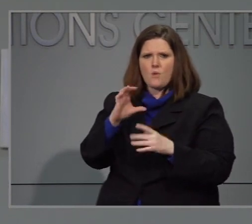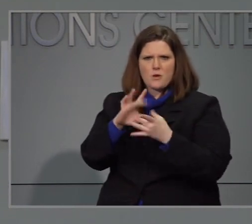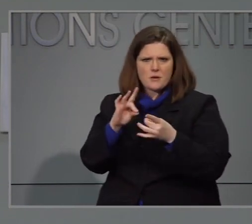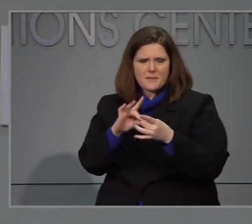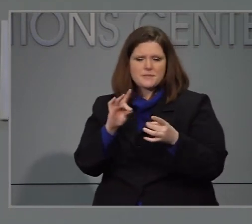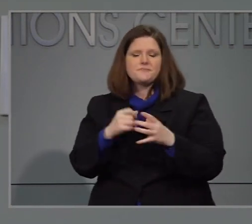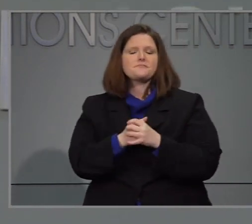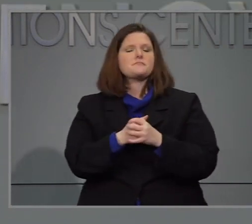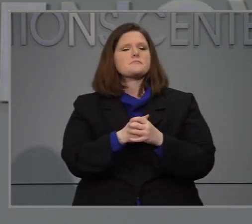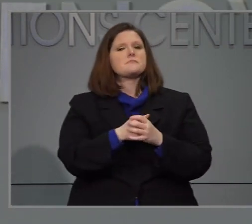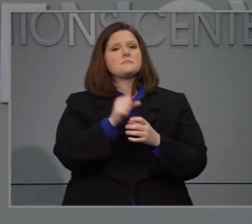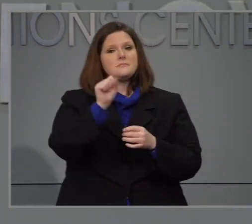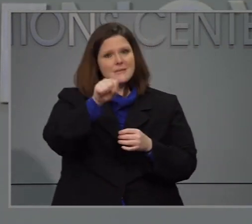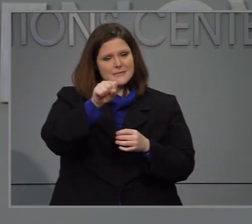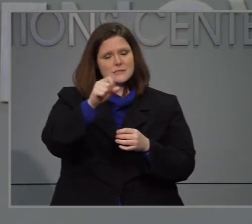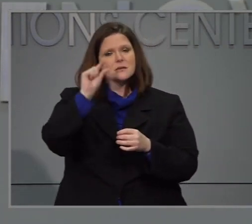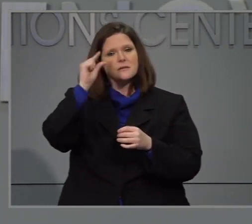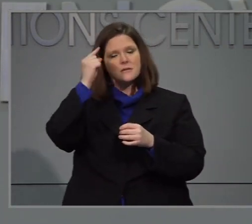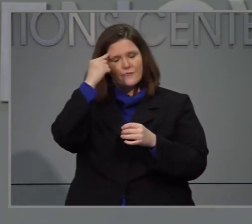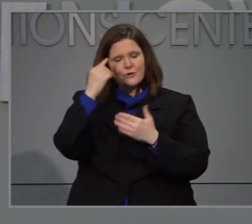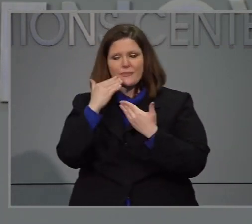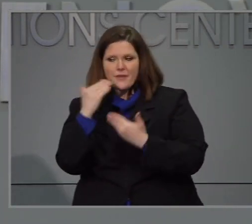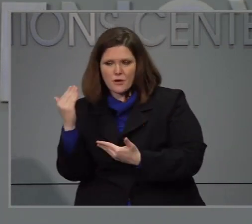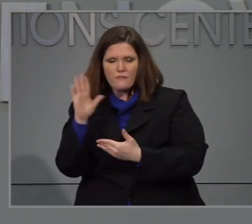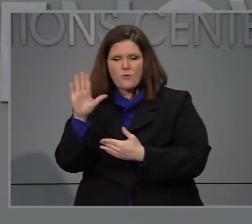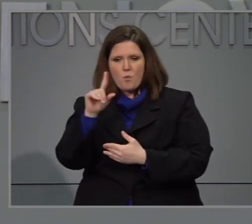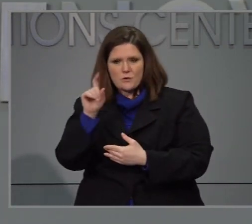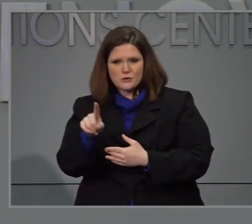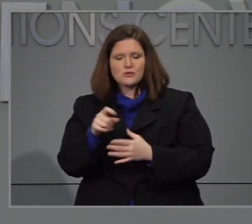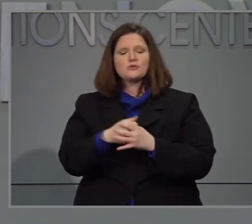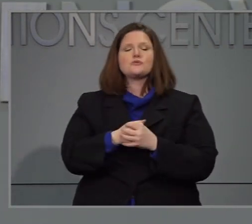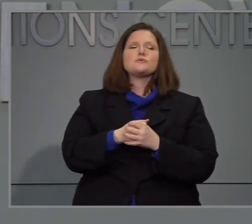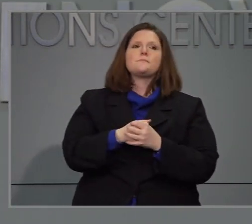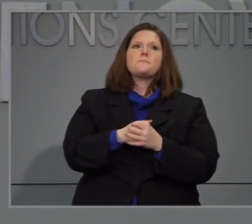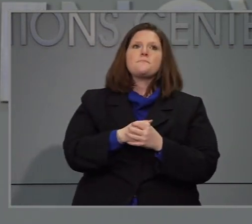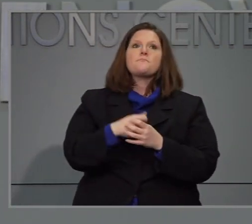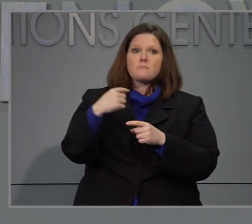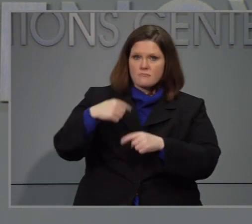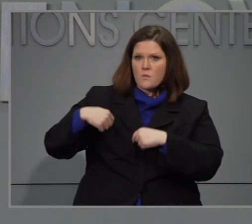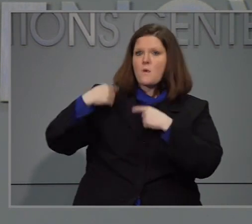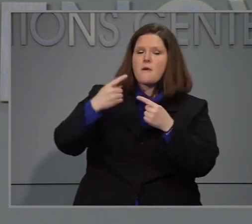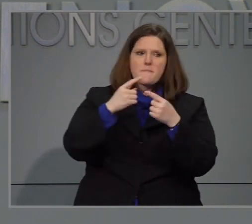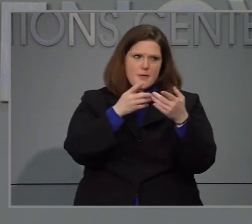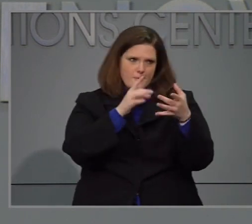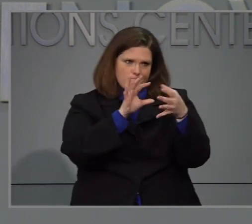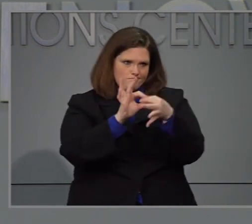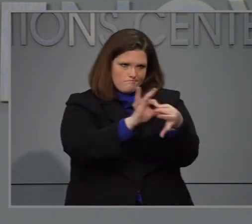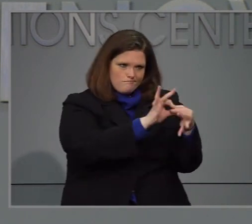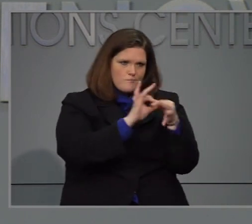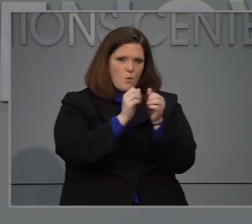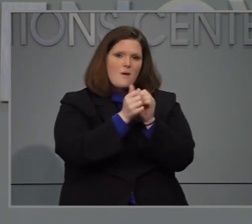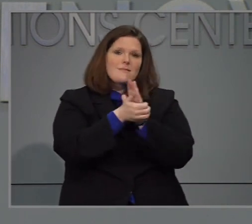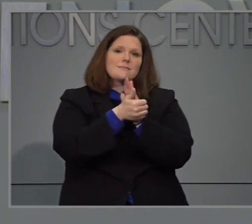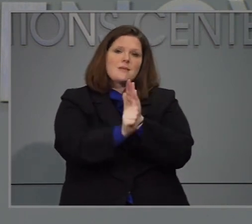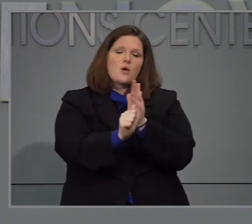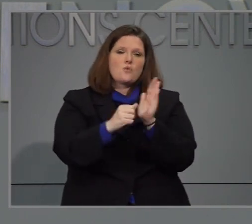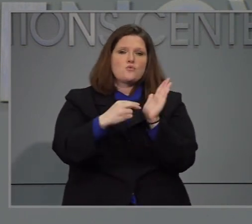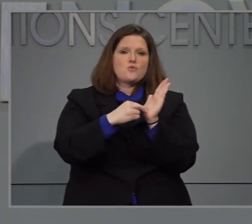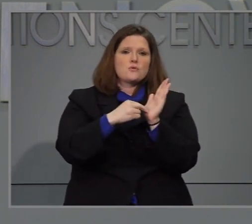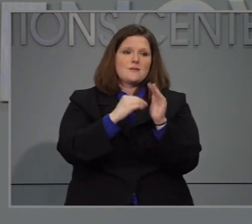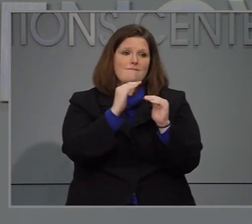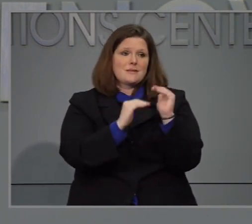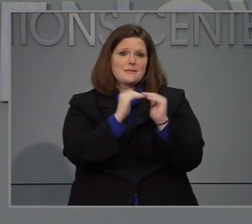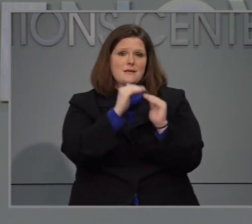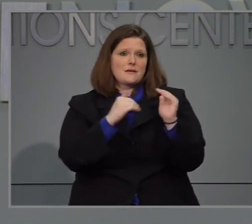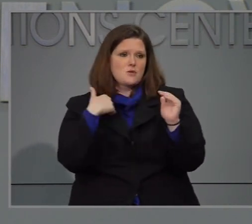Sí, gracias, gobernador, y gracias por la pregunta. Así es de que hemos estado trabajando estrechamente si un